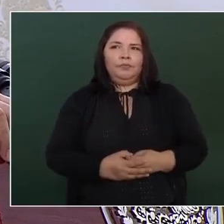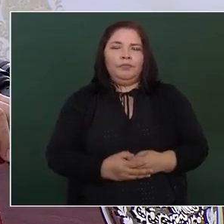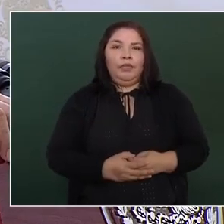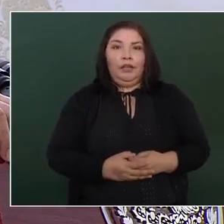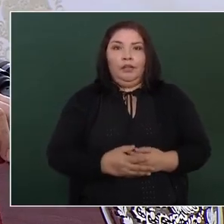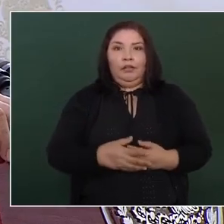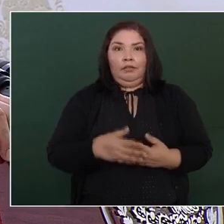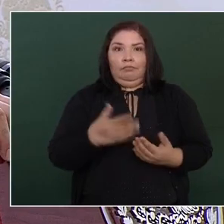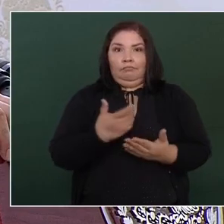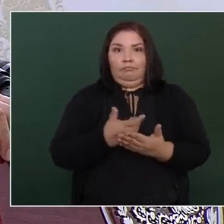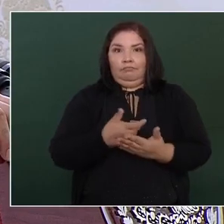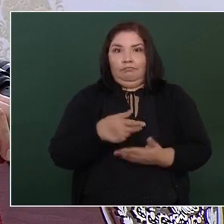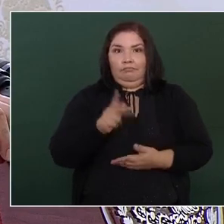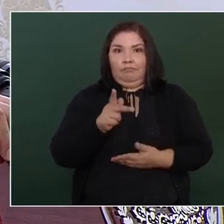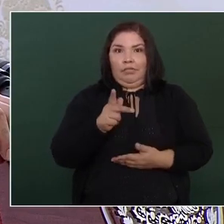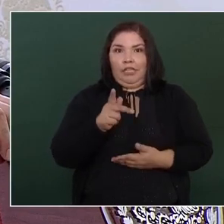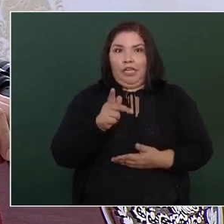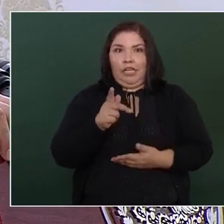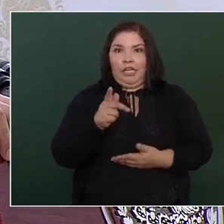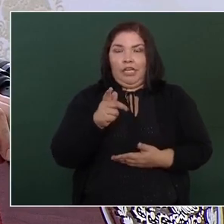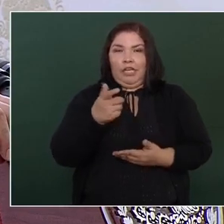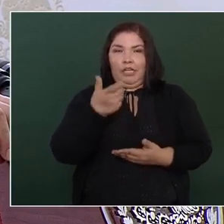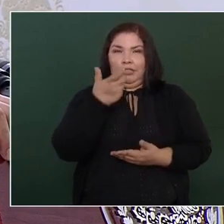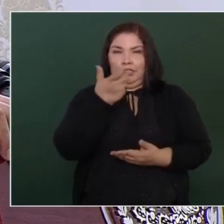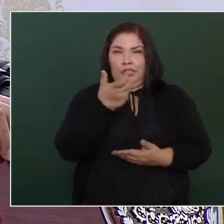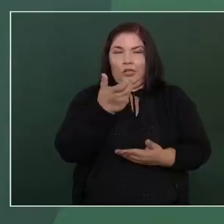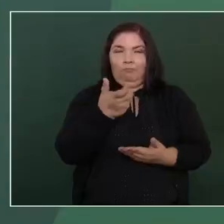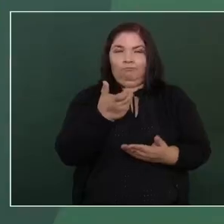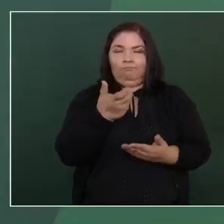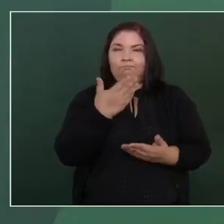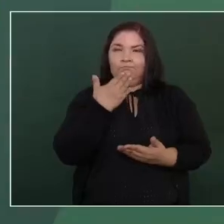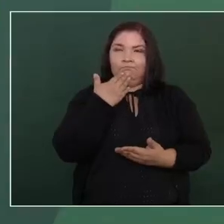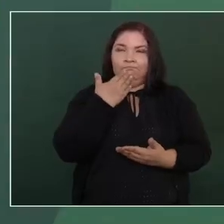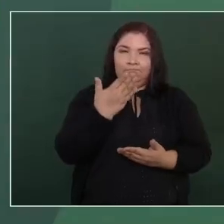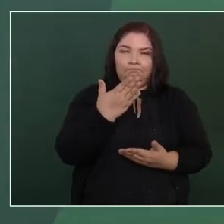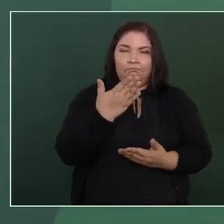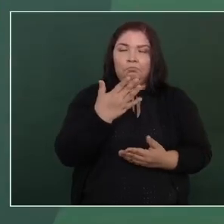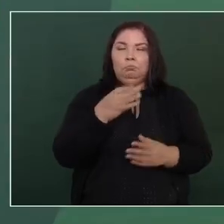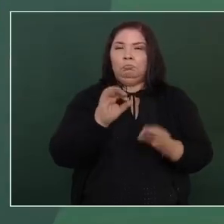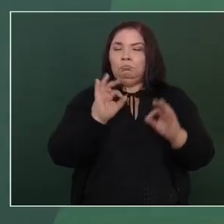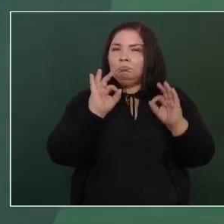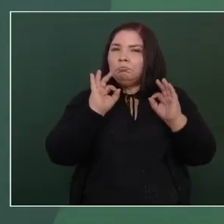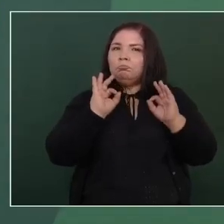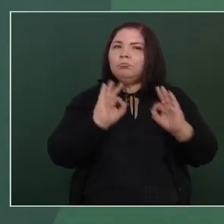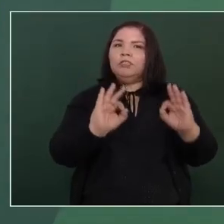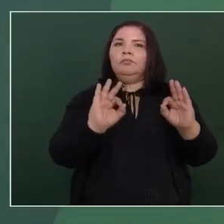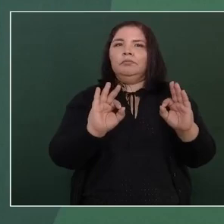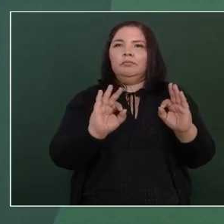Y lo de la economía, bien, requete bien.